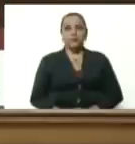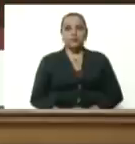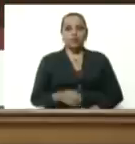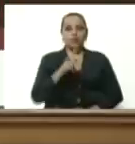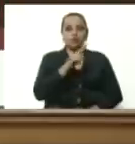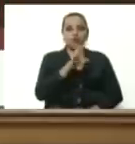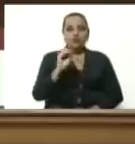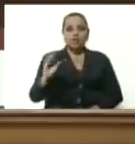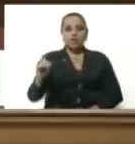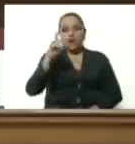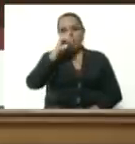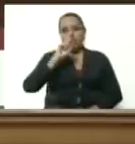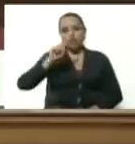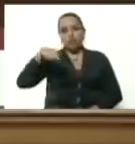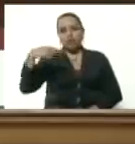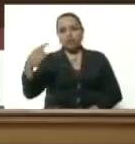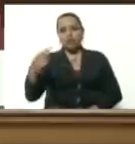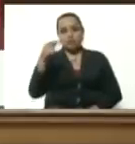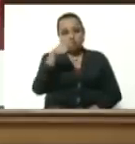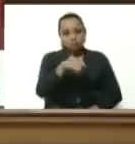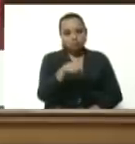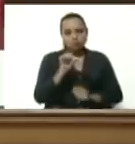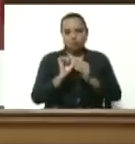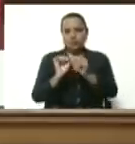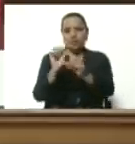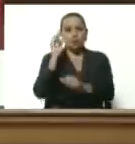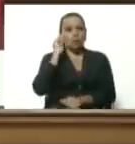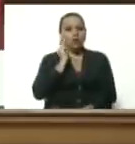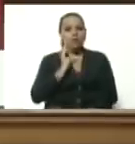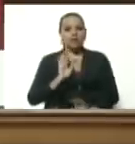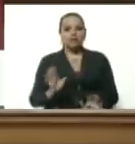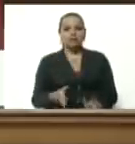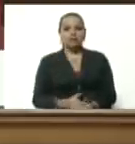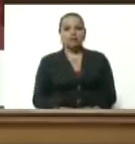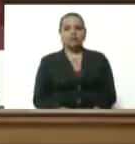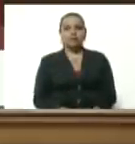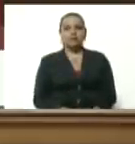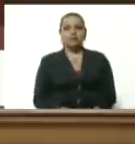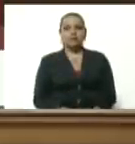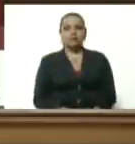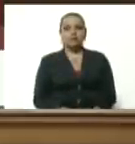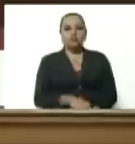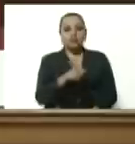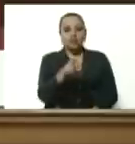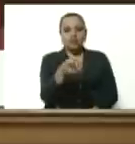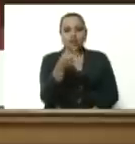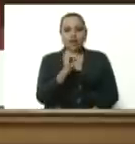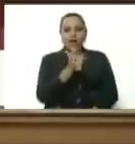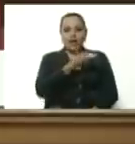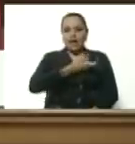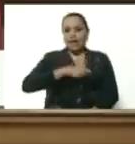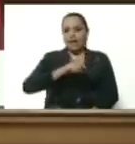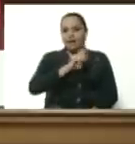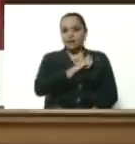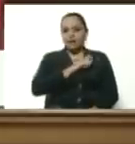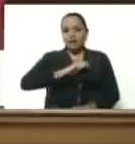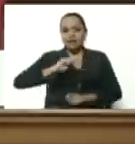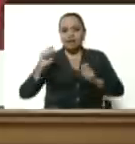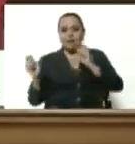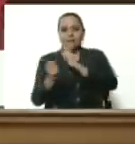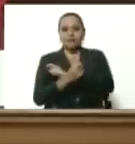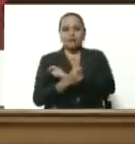200 años después, ahí está Bolívar. Y ahí está España convertida en esa Unión